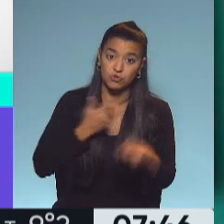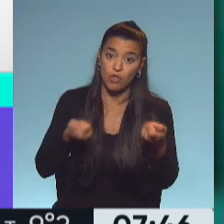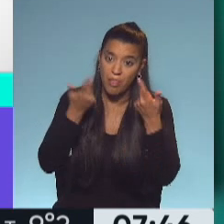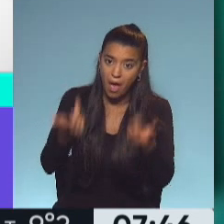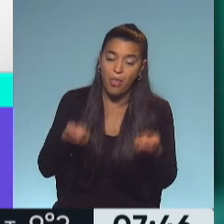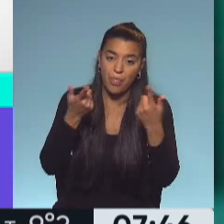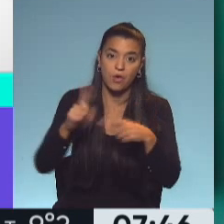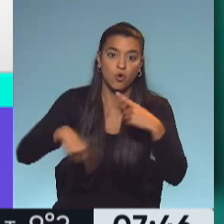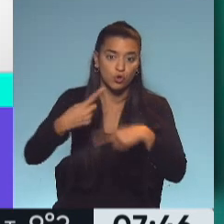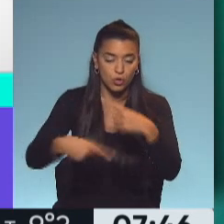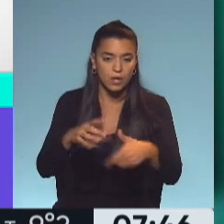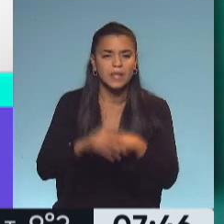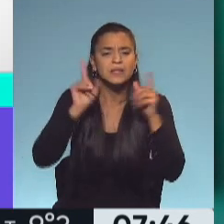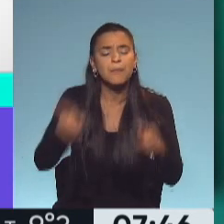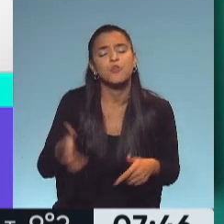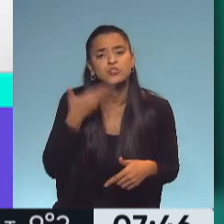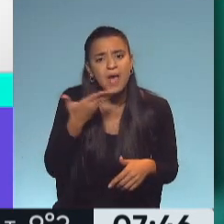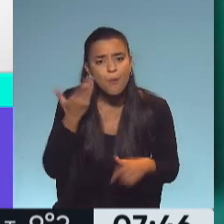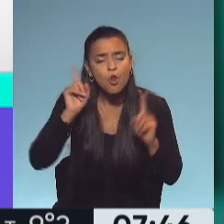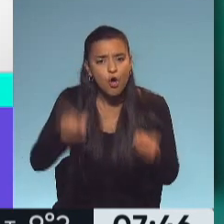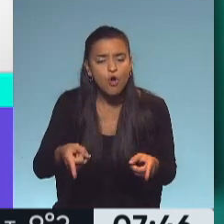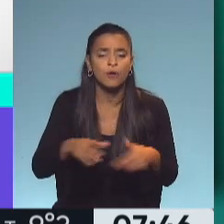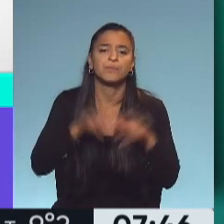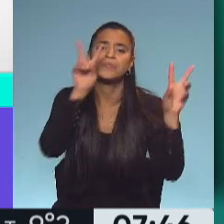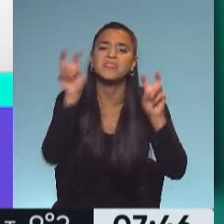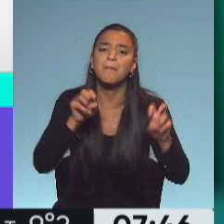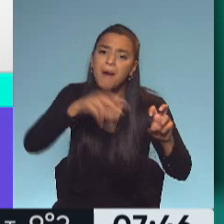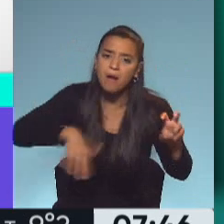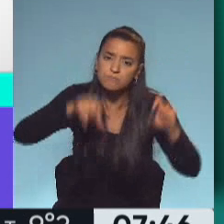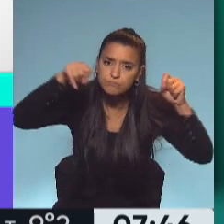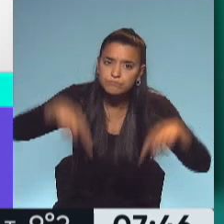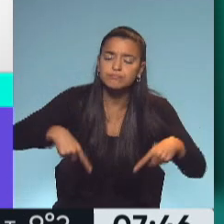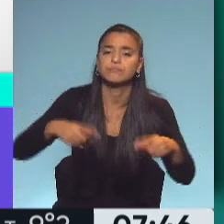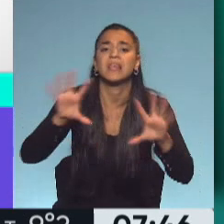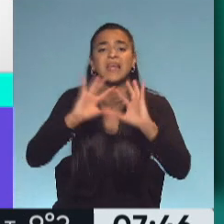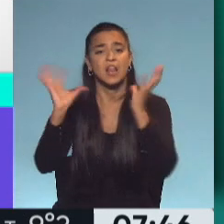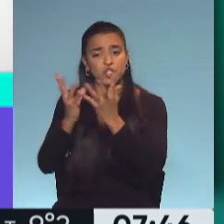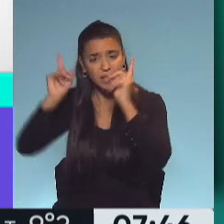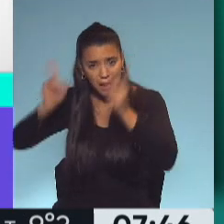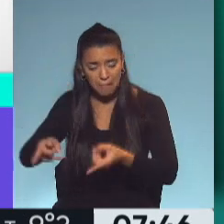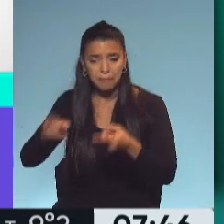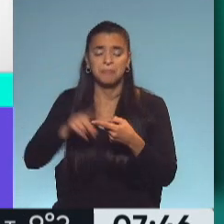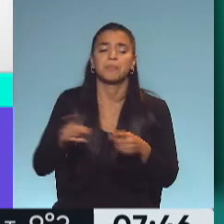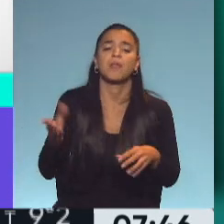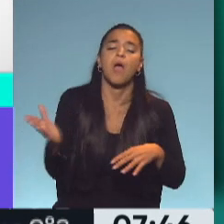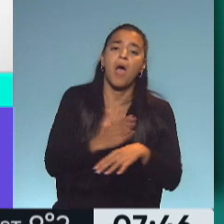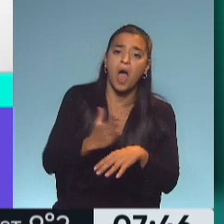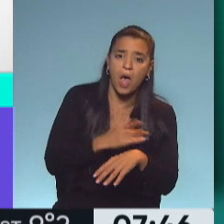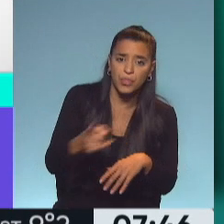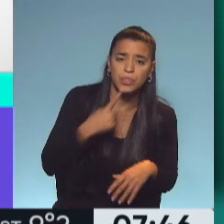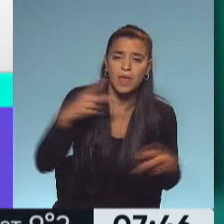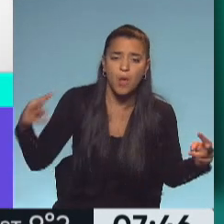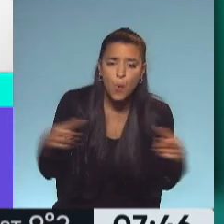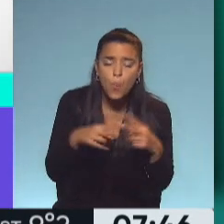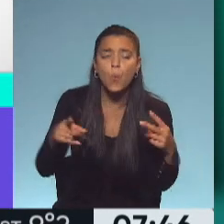sigue asegurando. También se habló de algunos temas regionales, algunos temas internacionales, previo justamente al